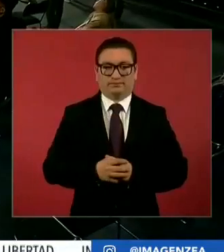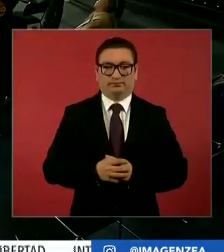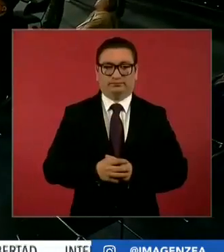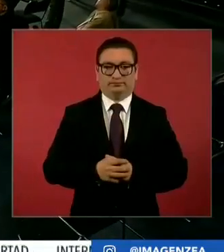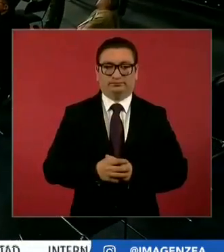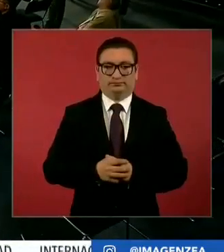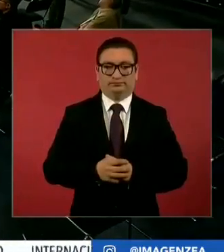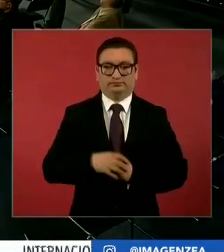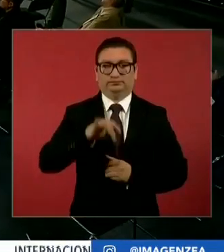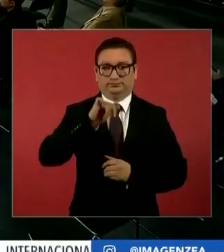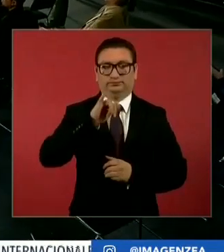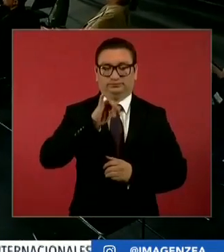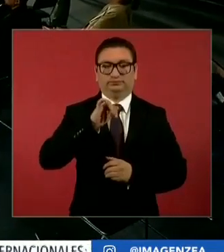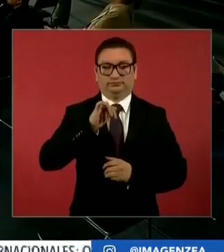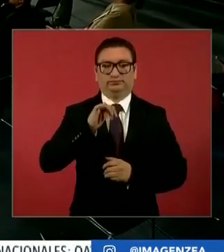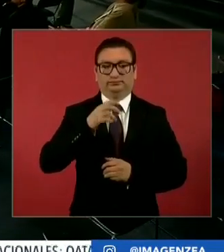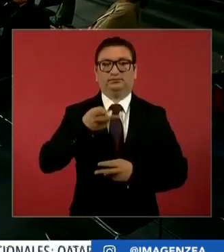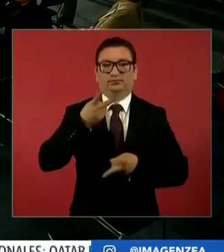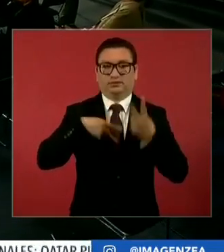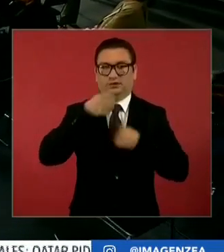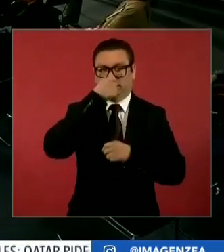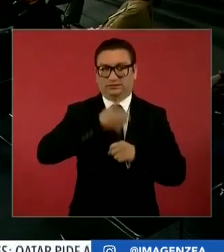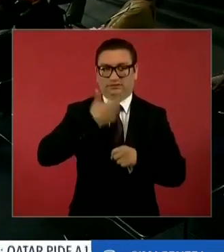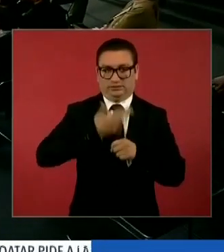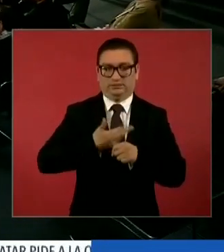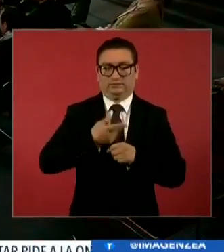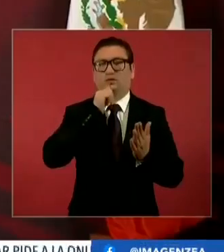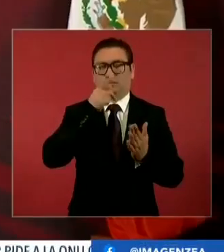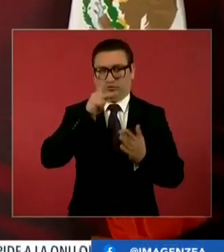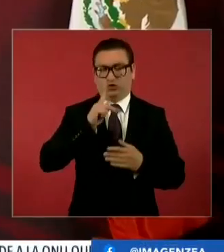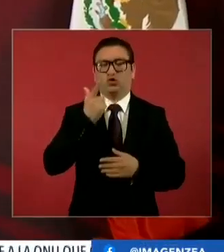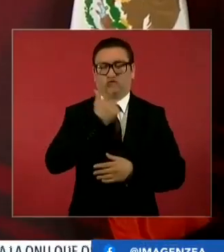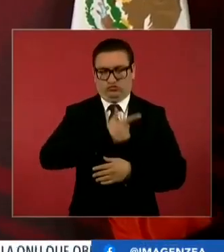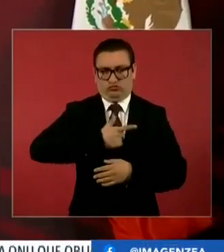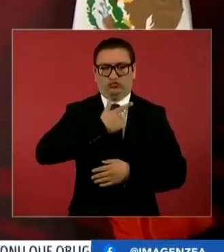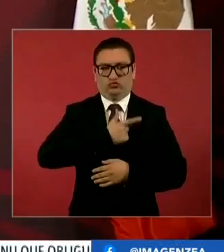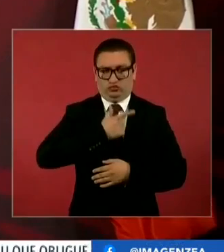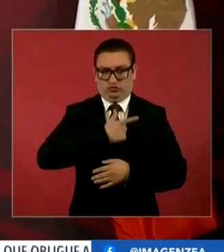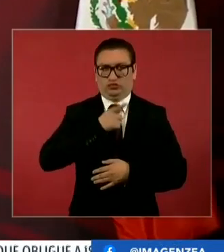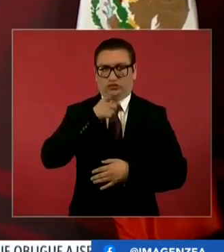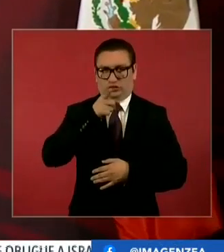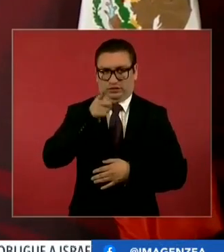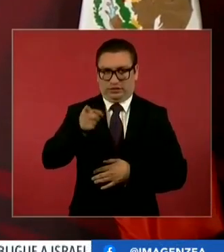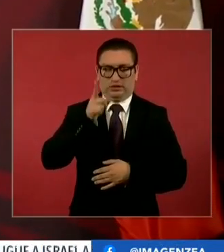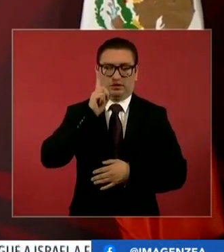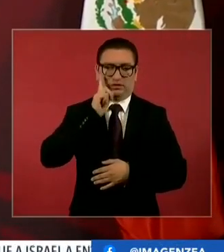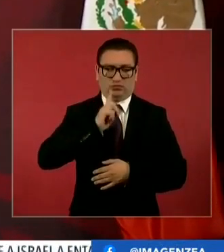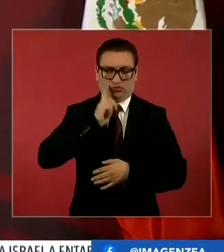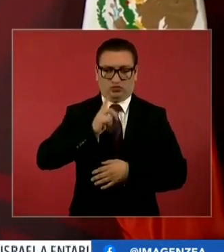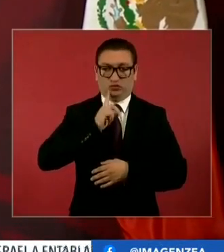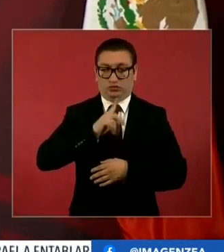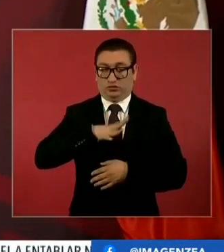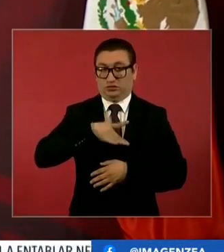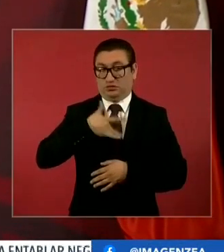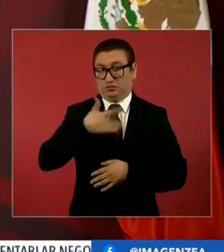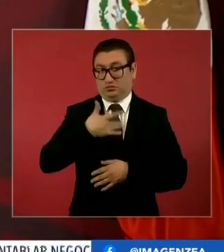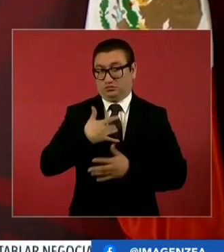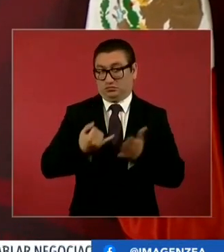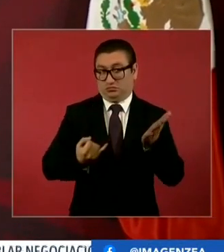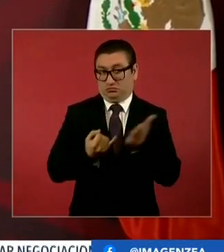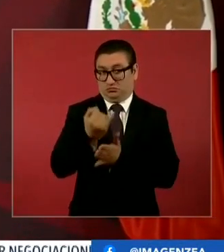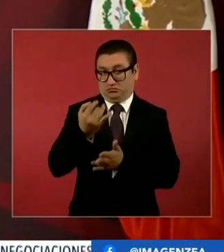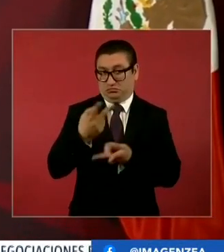Sí, viene la secretaria del Tesoro. Nos da mucho gusto que ella haya decidido